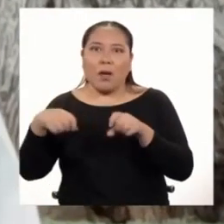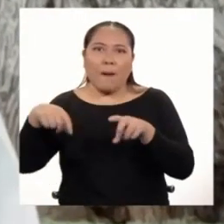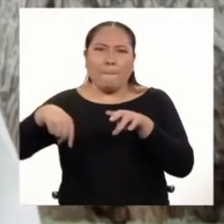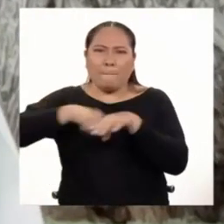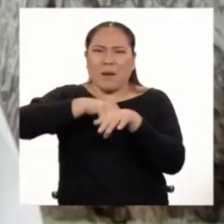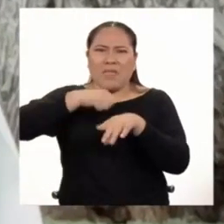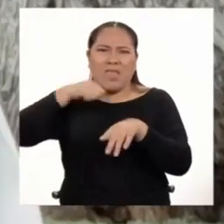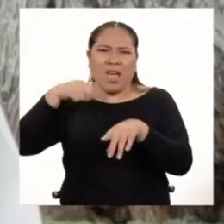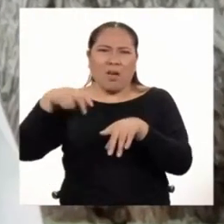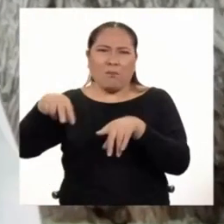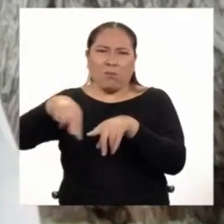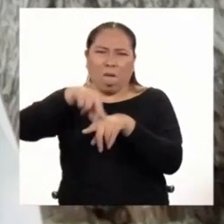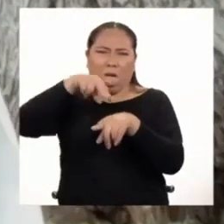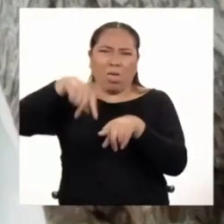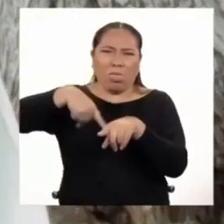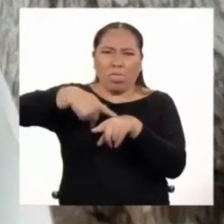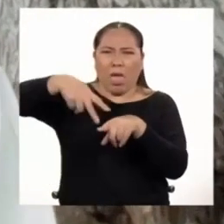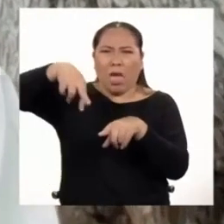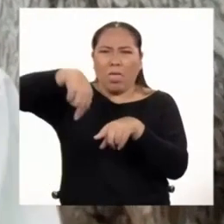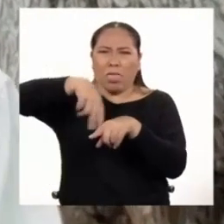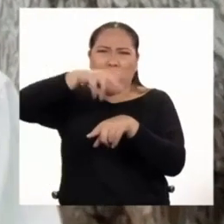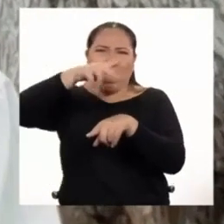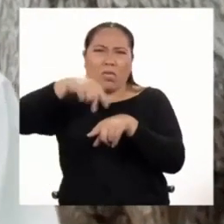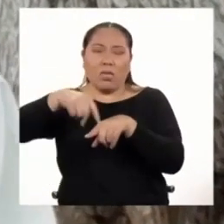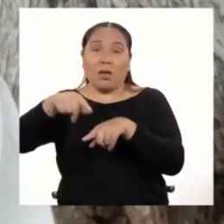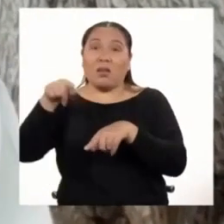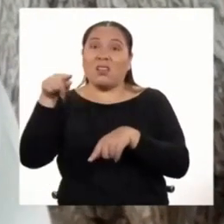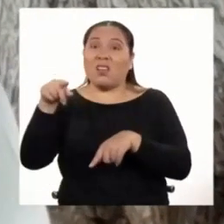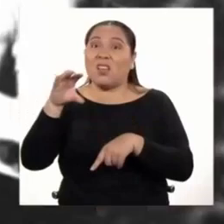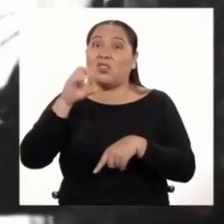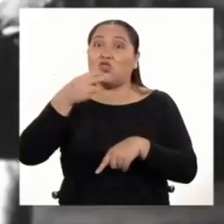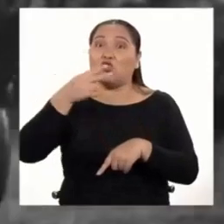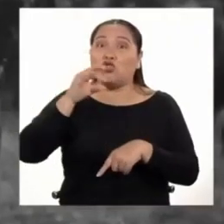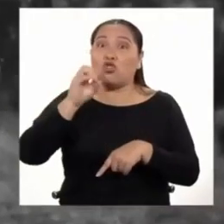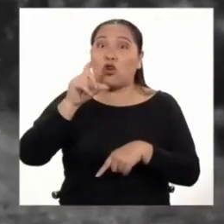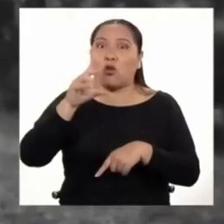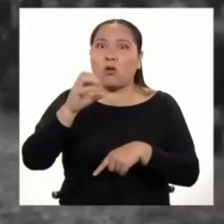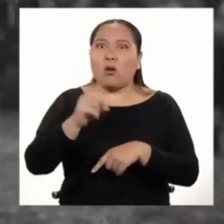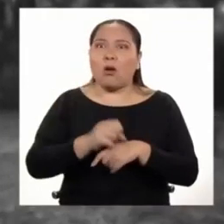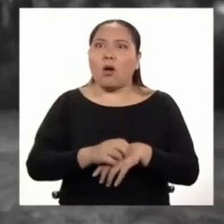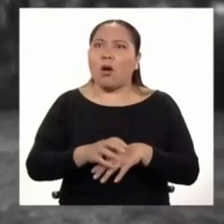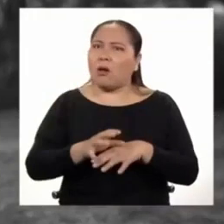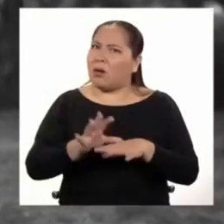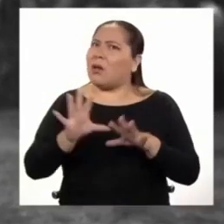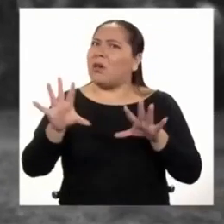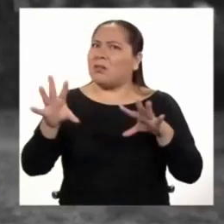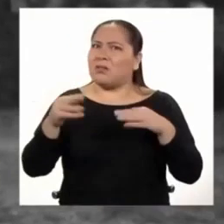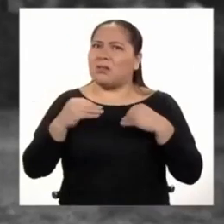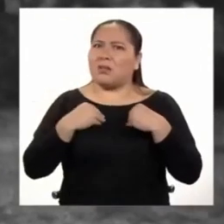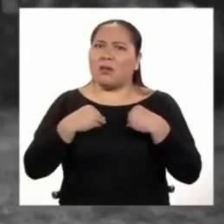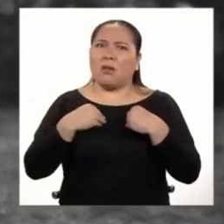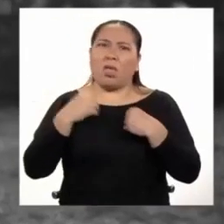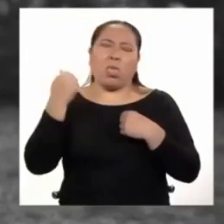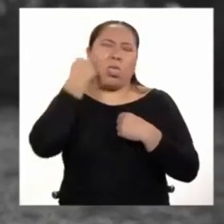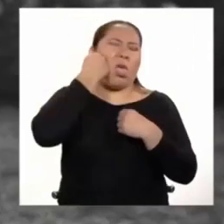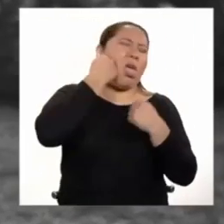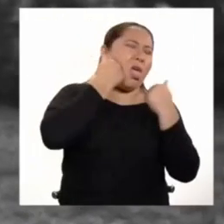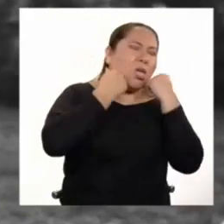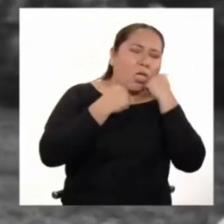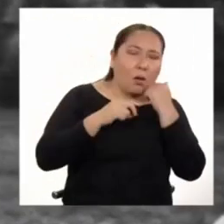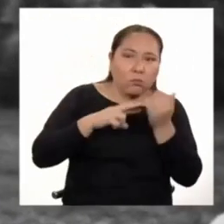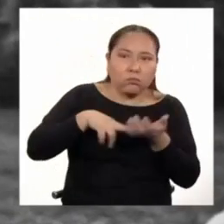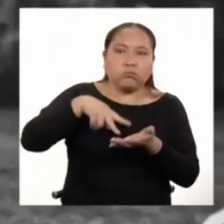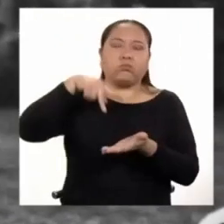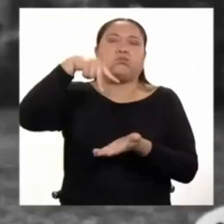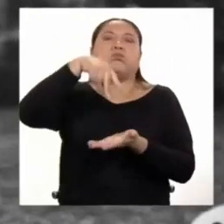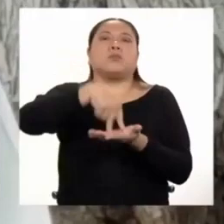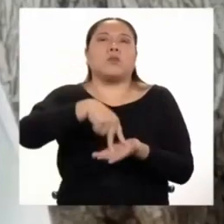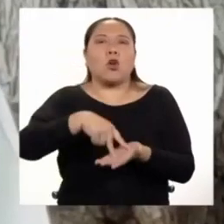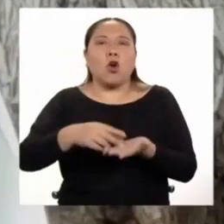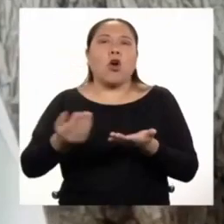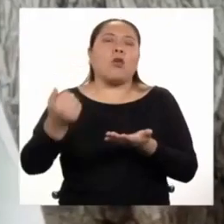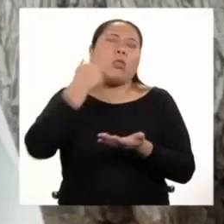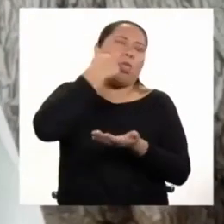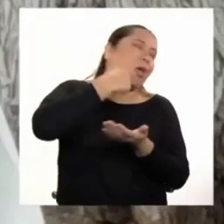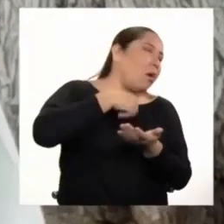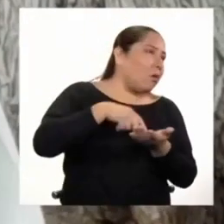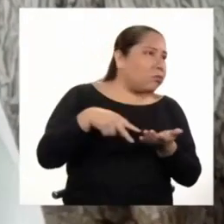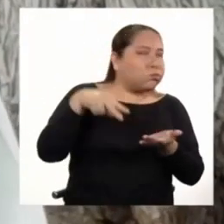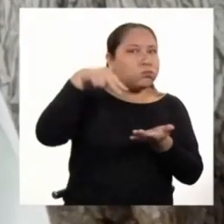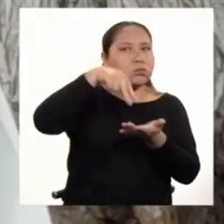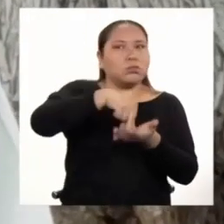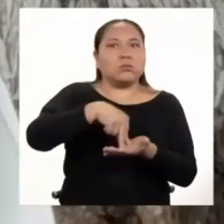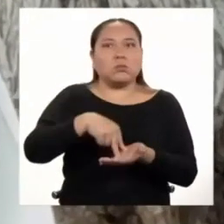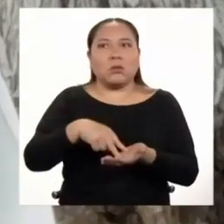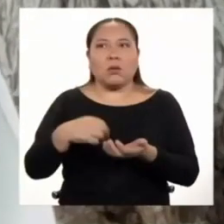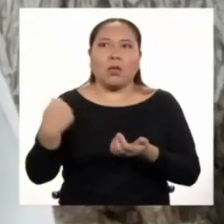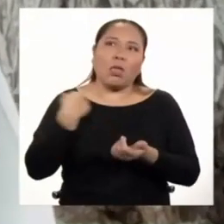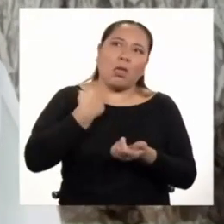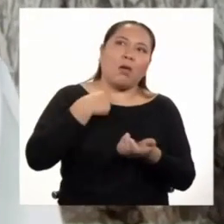partido. Y el Cholo aguantaba todo. Al Cholo lo podías dar con un mazo y caía y se levantaba sin quejarse. La venganza